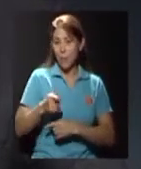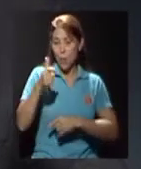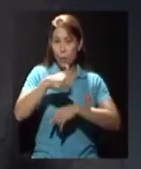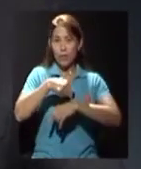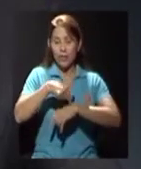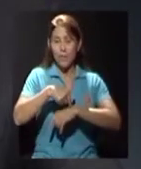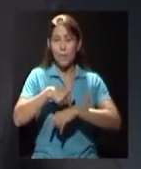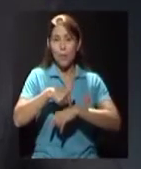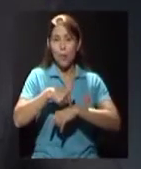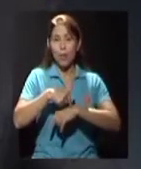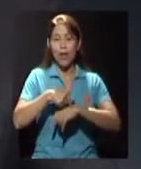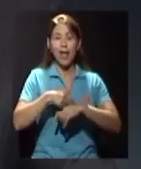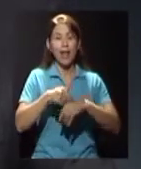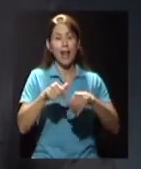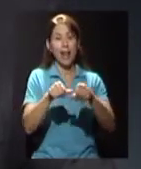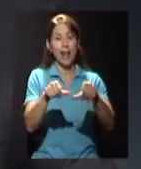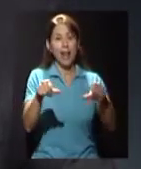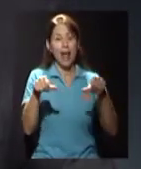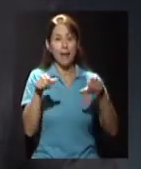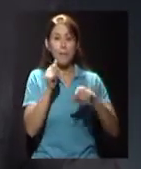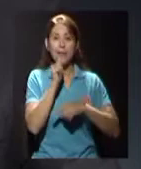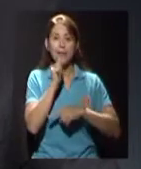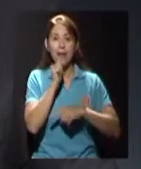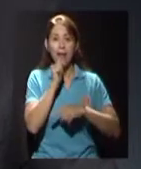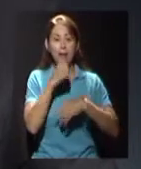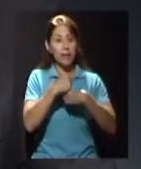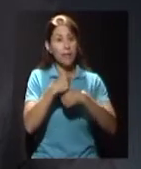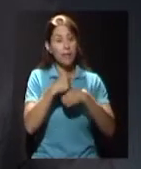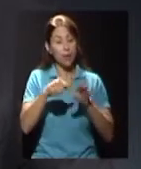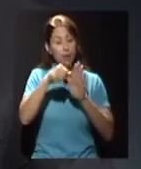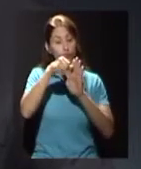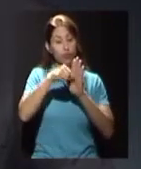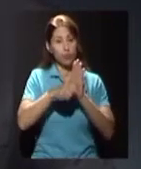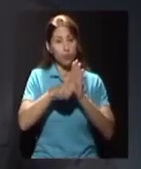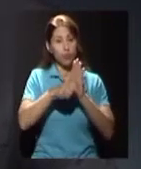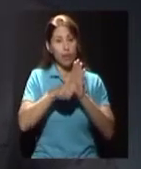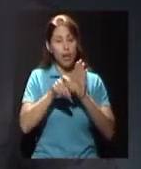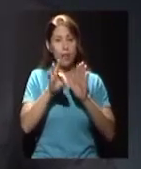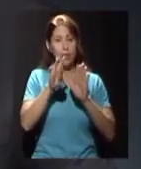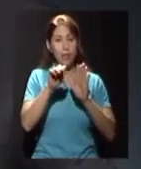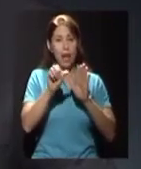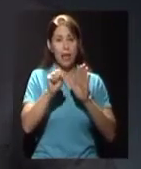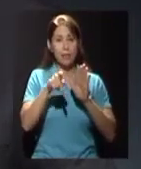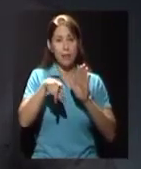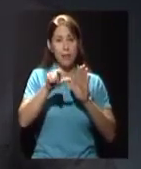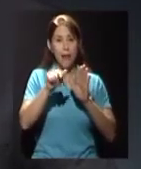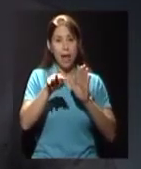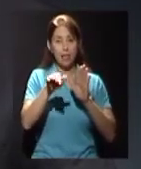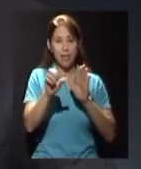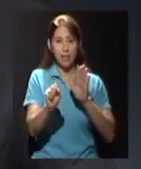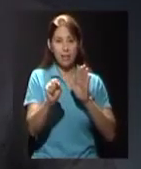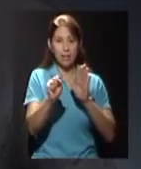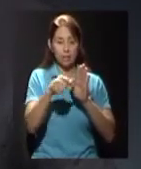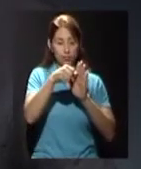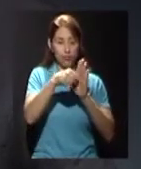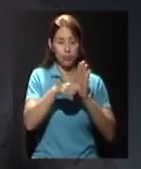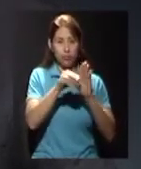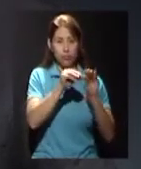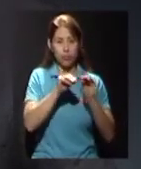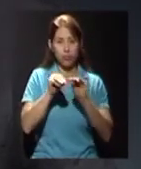efectuando transplantes es un sector privado que estaba efectuando transplantes y existieron algunos